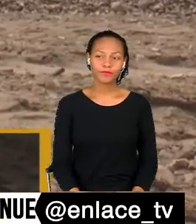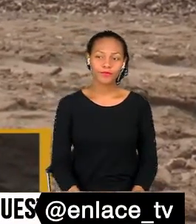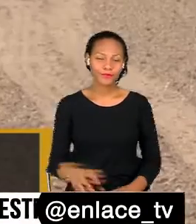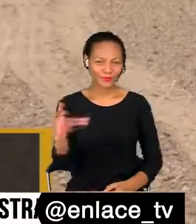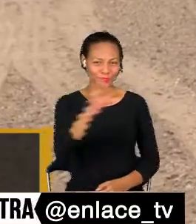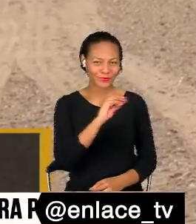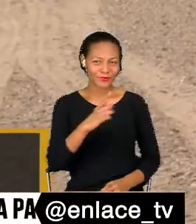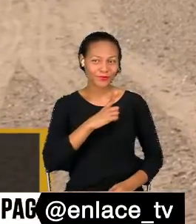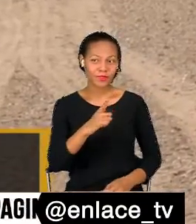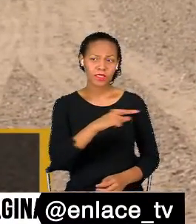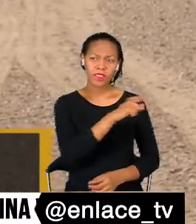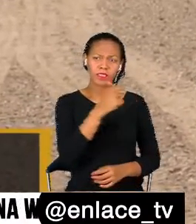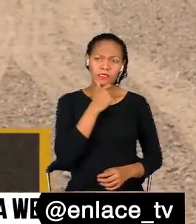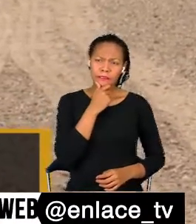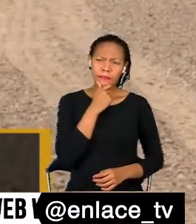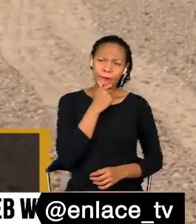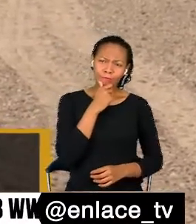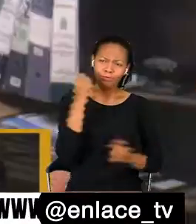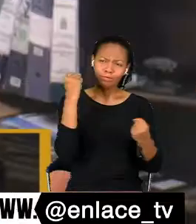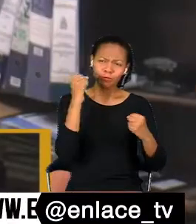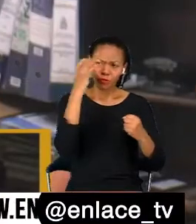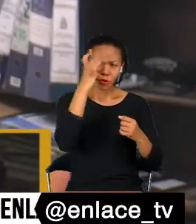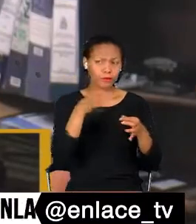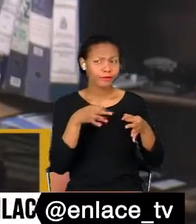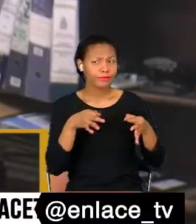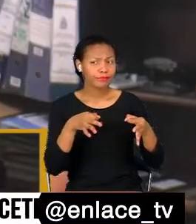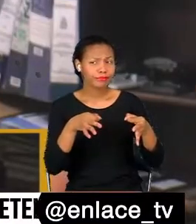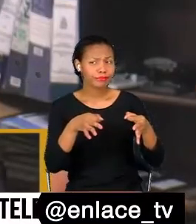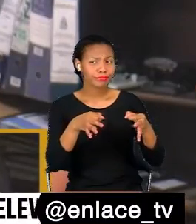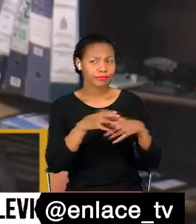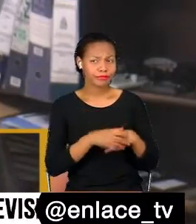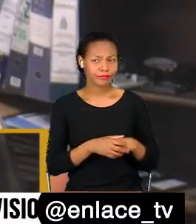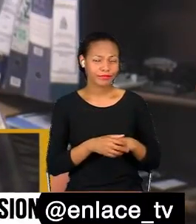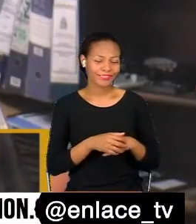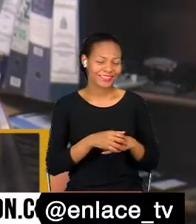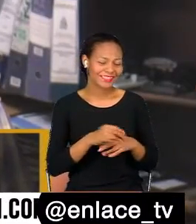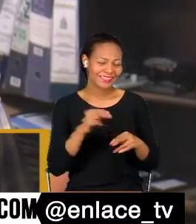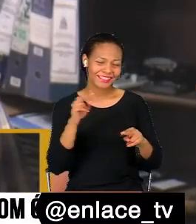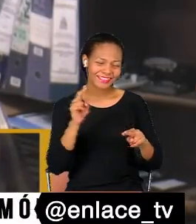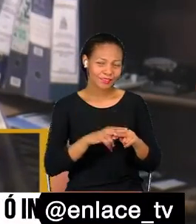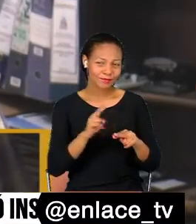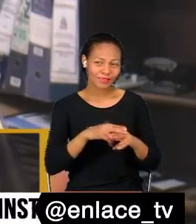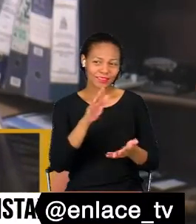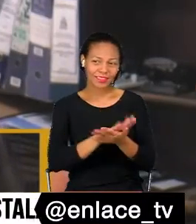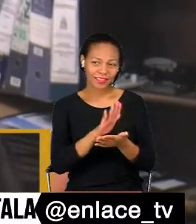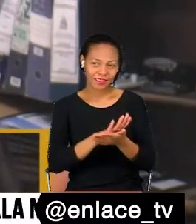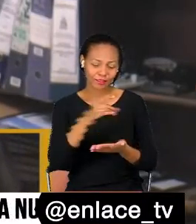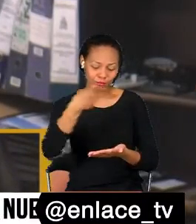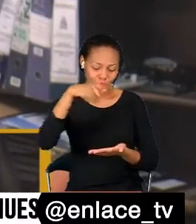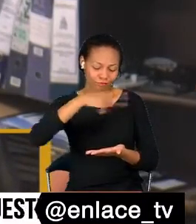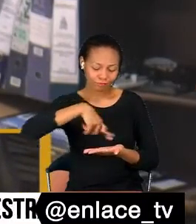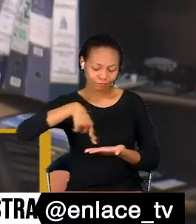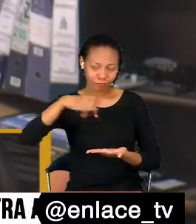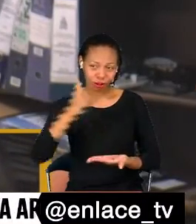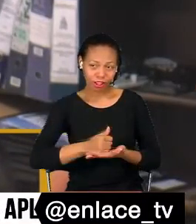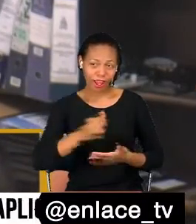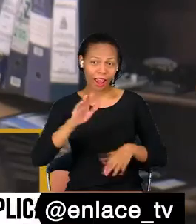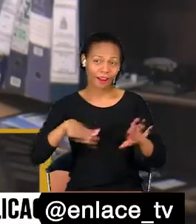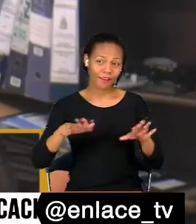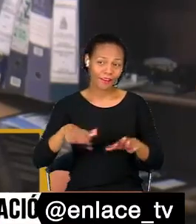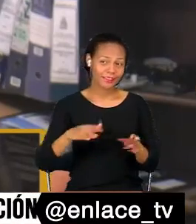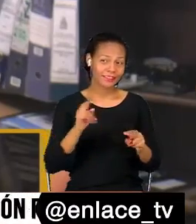comuna mostraron su preocupación por la lentitud en las obras. Son demoras muy de ejecución de los contratos, que se encuentran algunas cosas